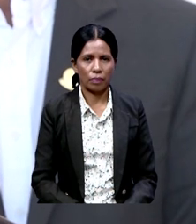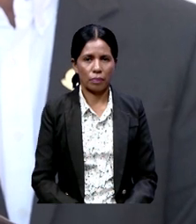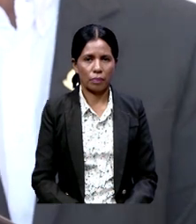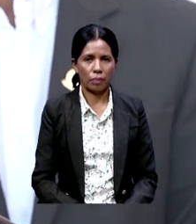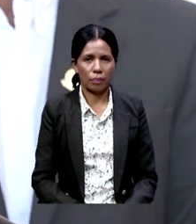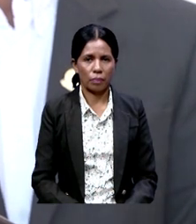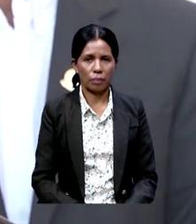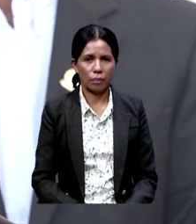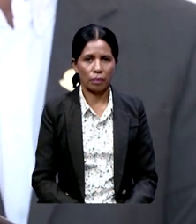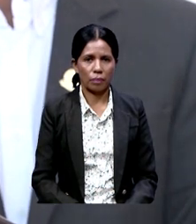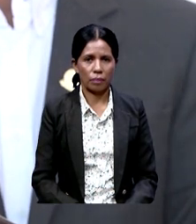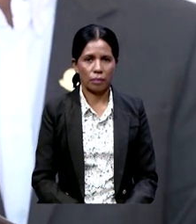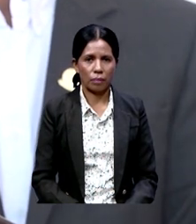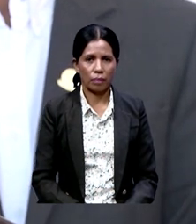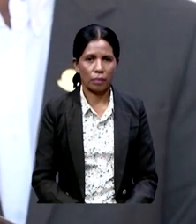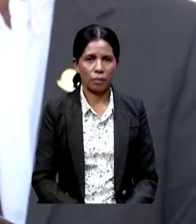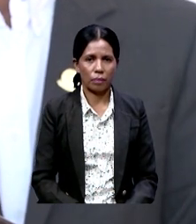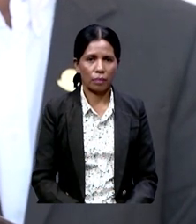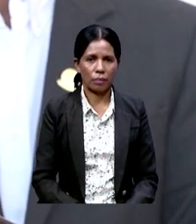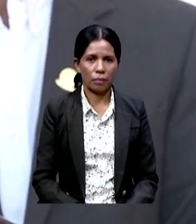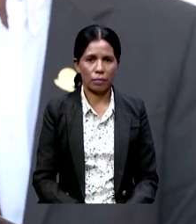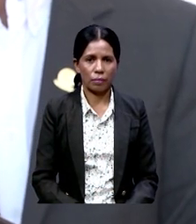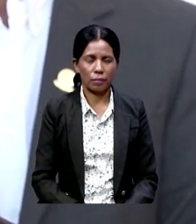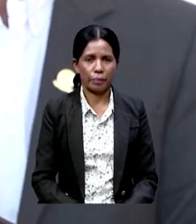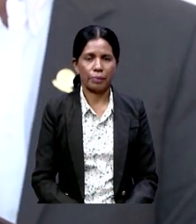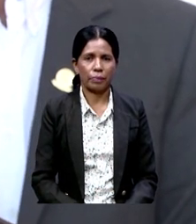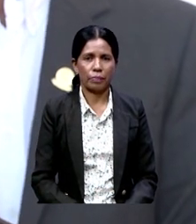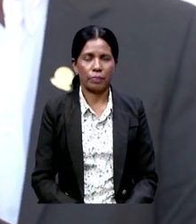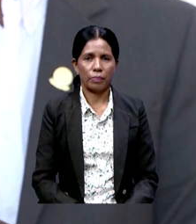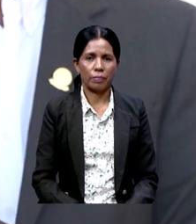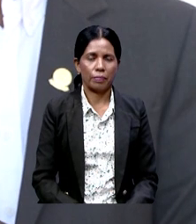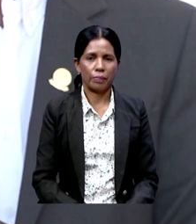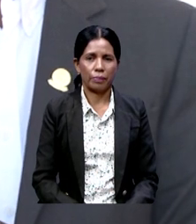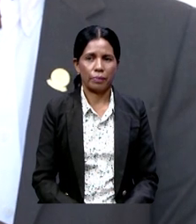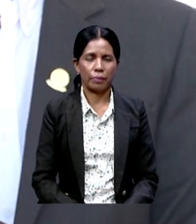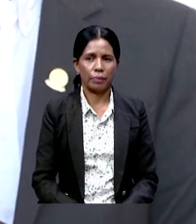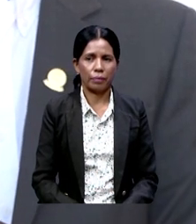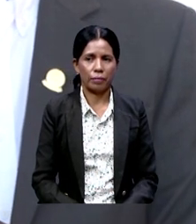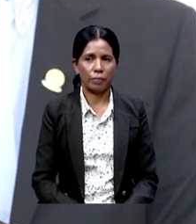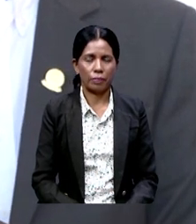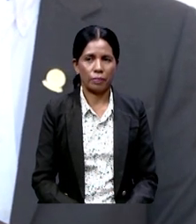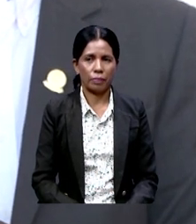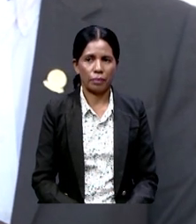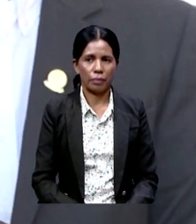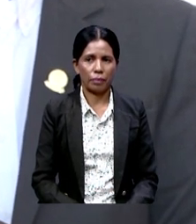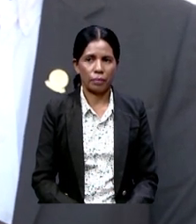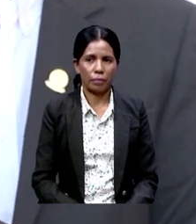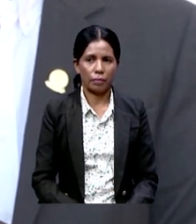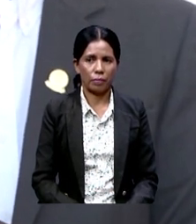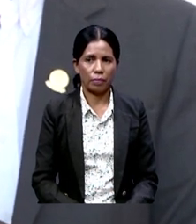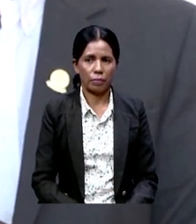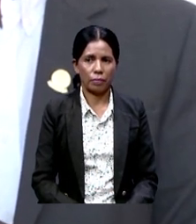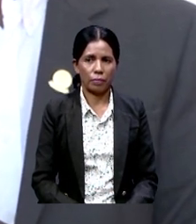un profesional que atienda la atención al área social del